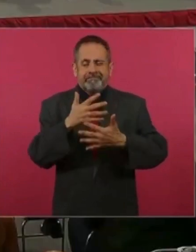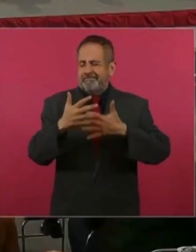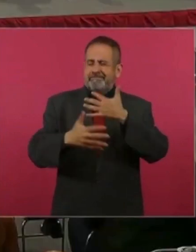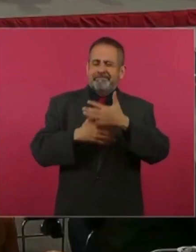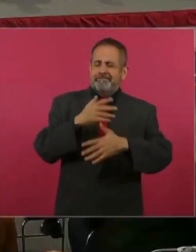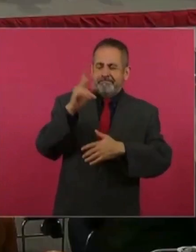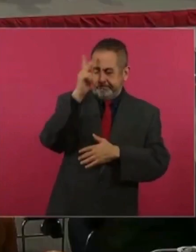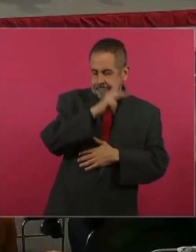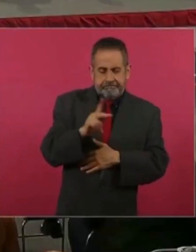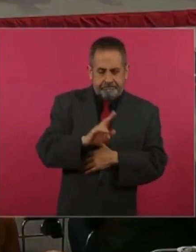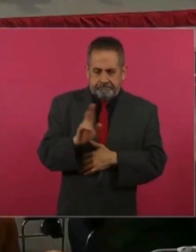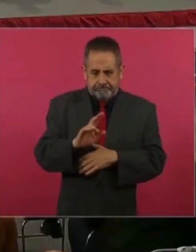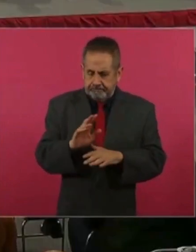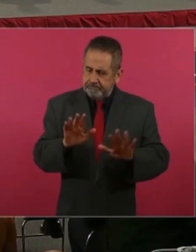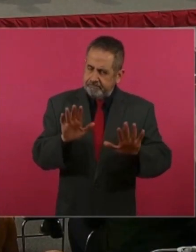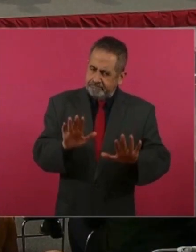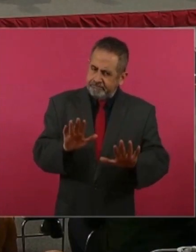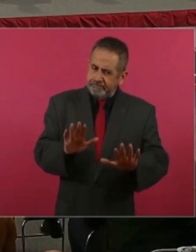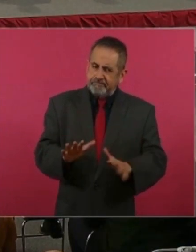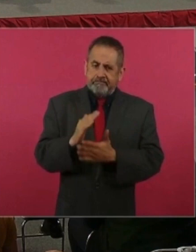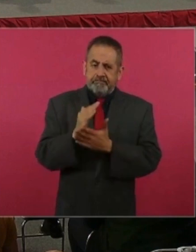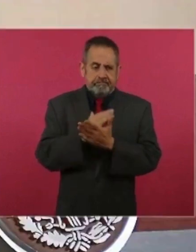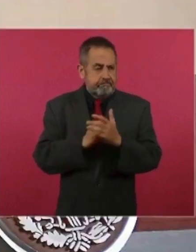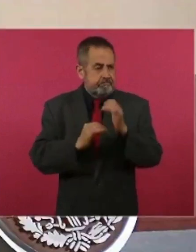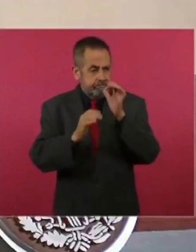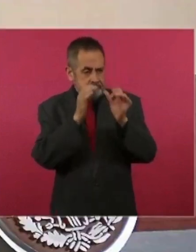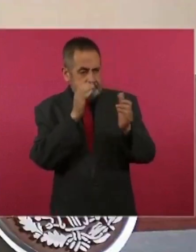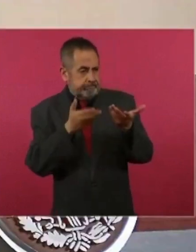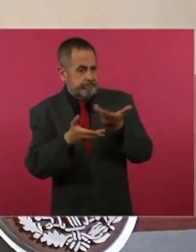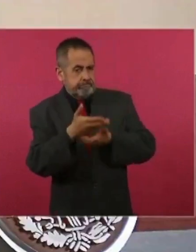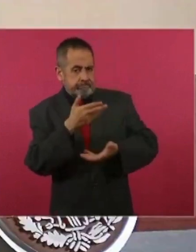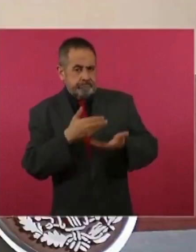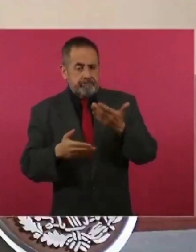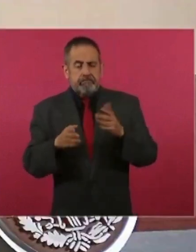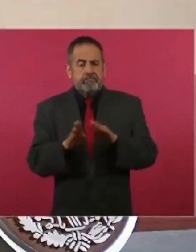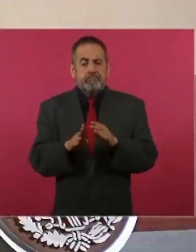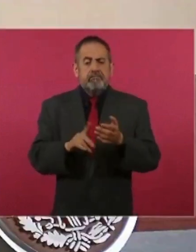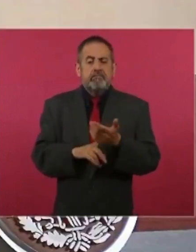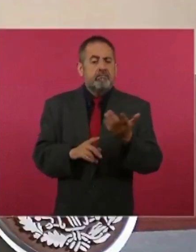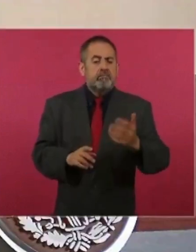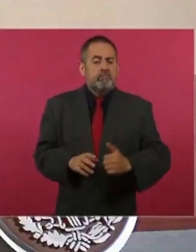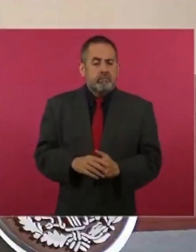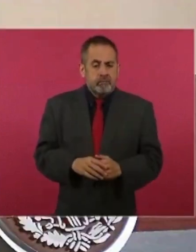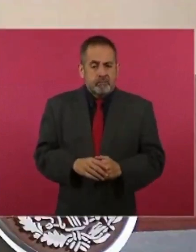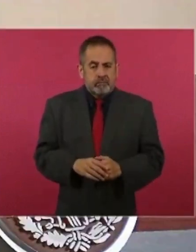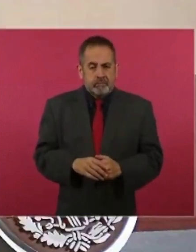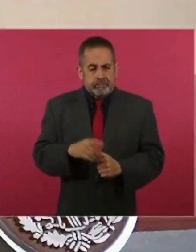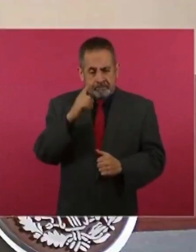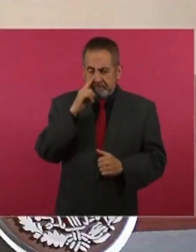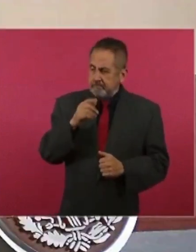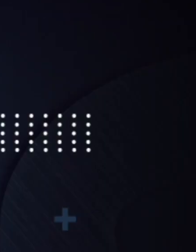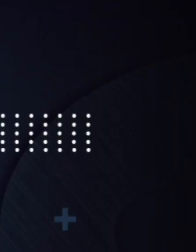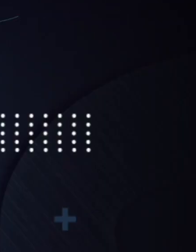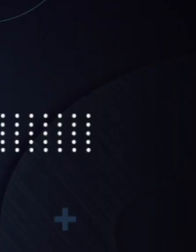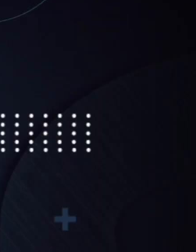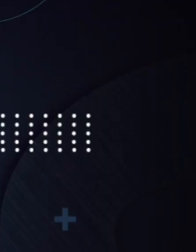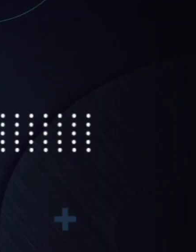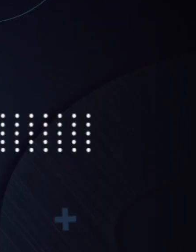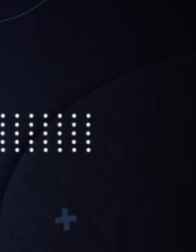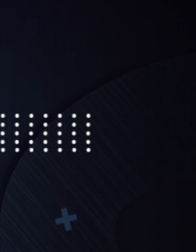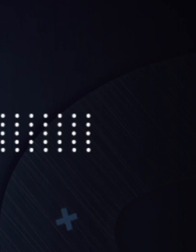violencia, de cualquier tipo de caer en provocación.